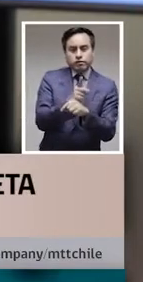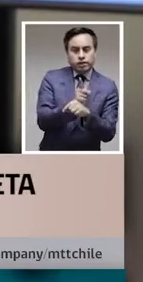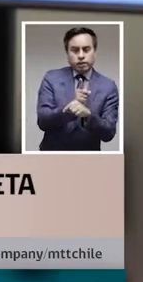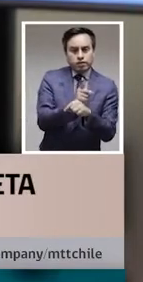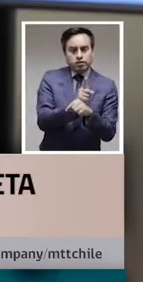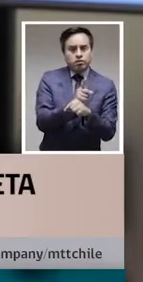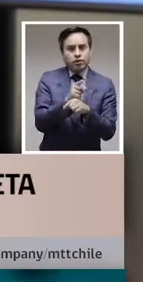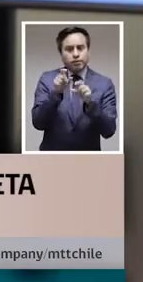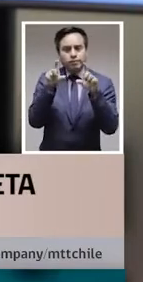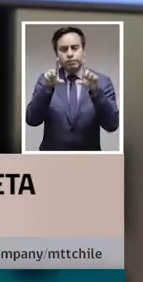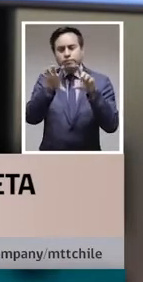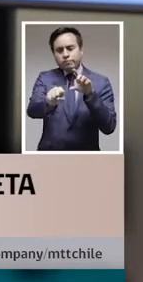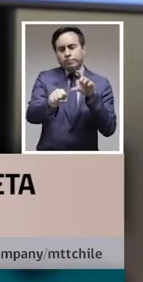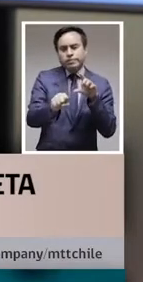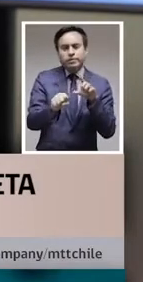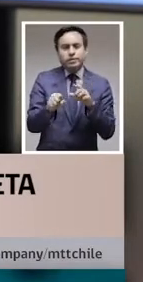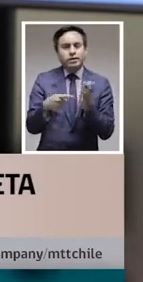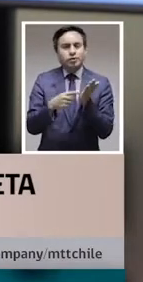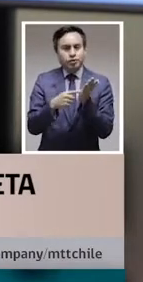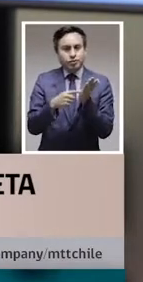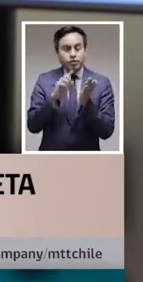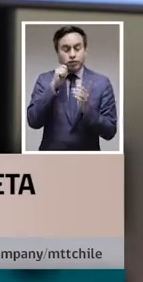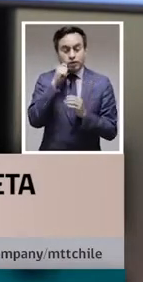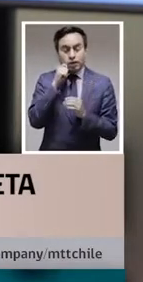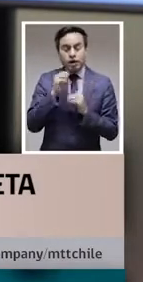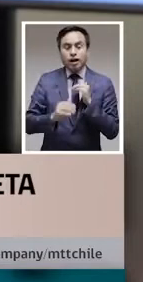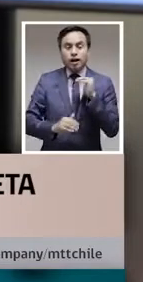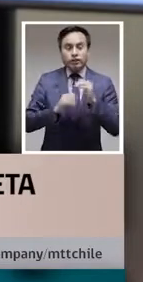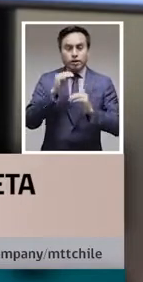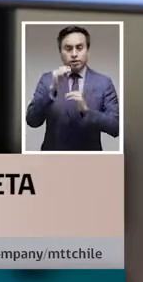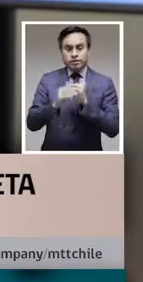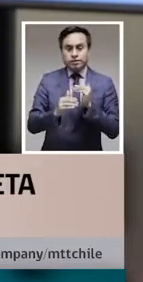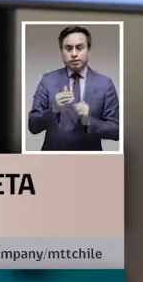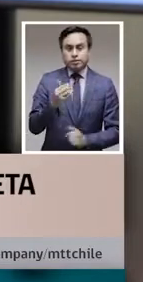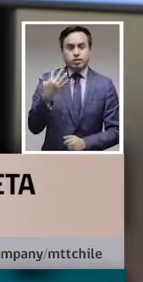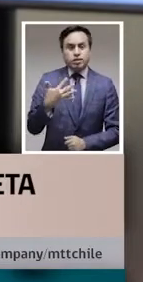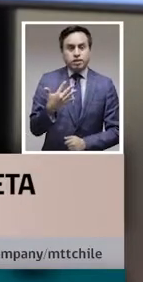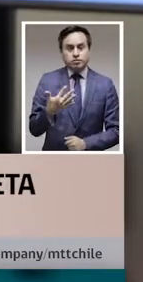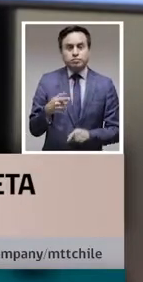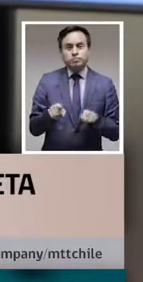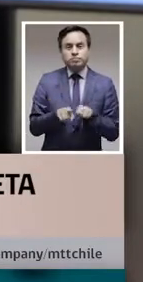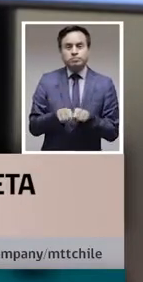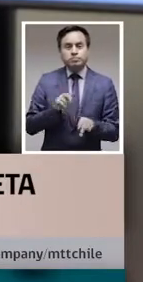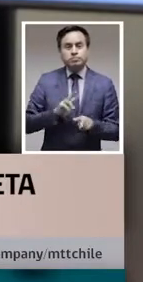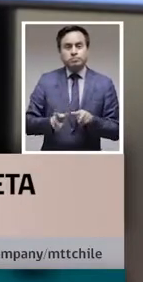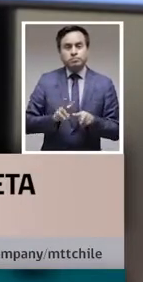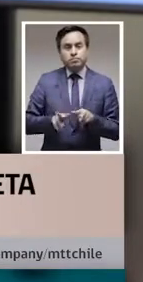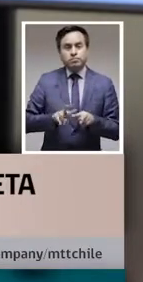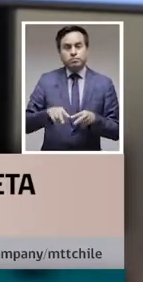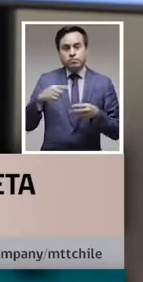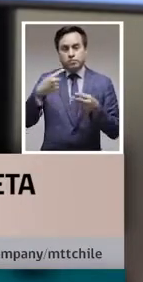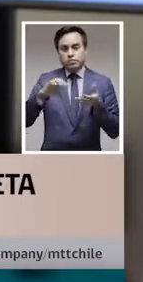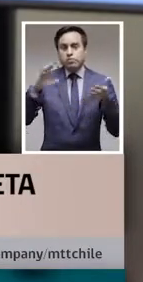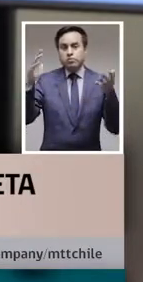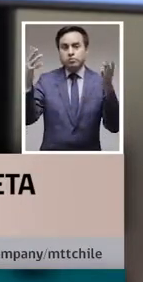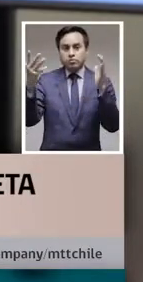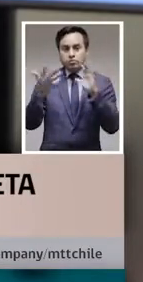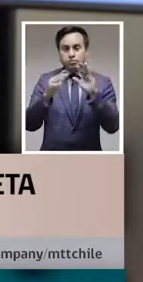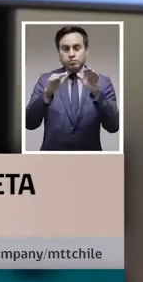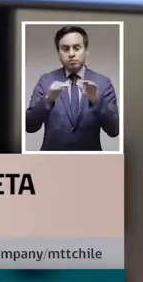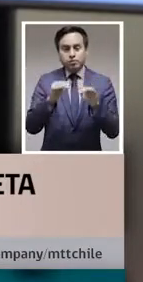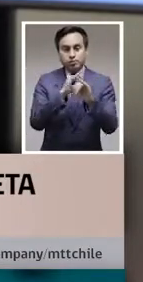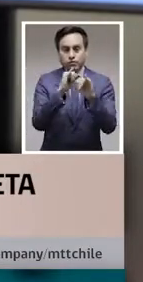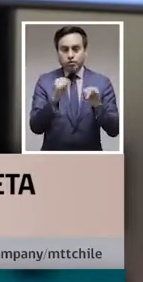medios tecnológicos va a significar un avance sustantivo, como ha ocurrido en el resto del mundo donde estos